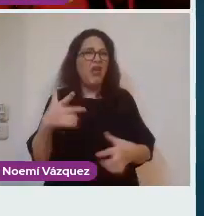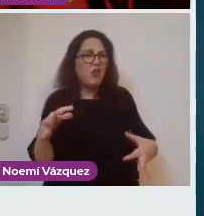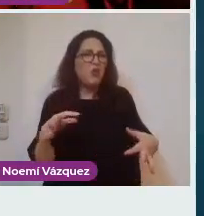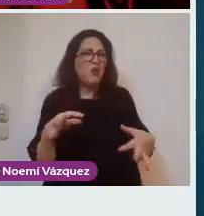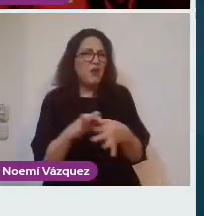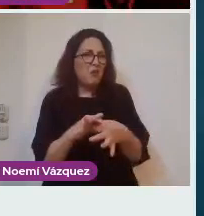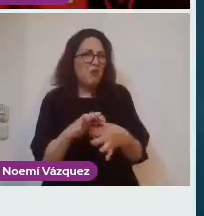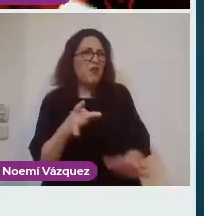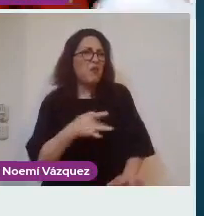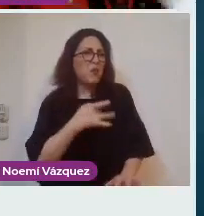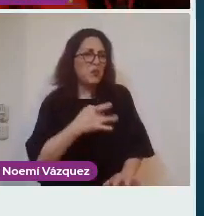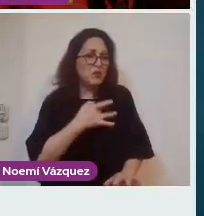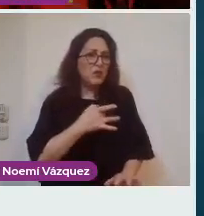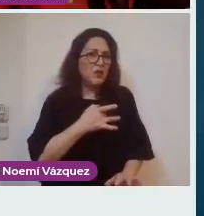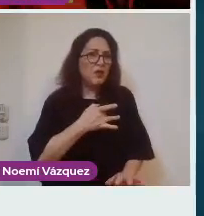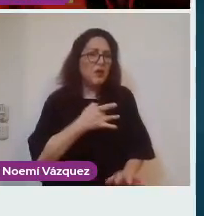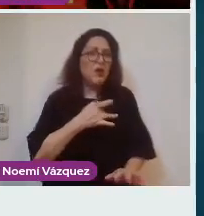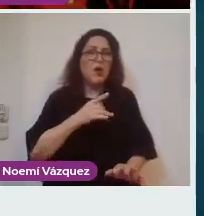elección de alimentos.